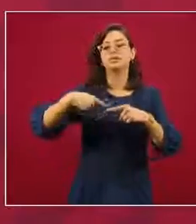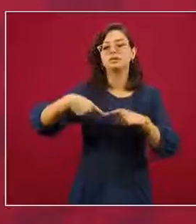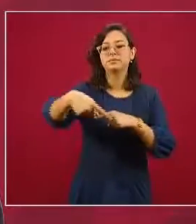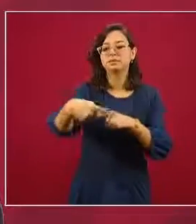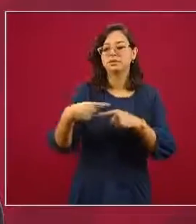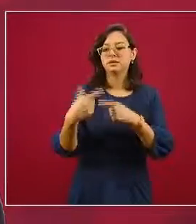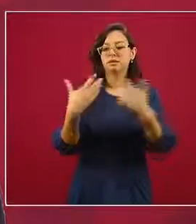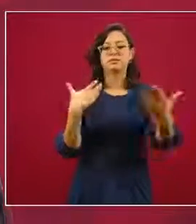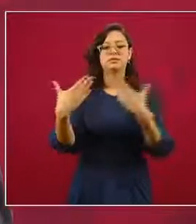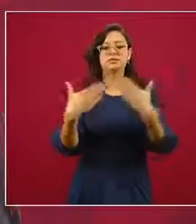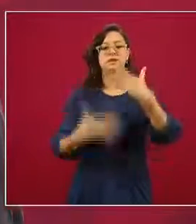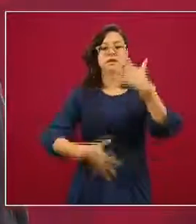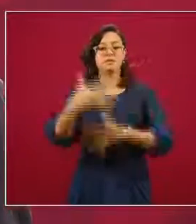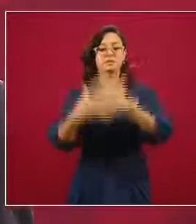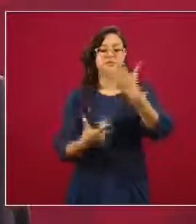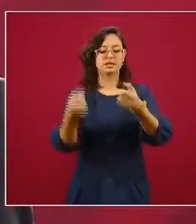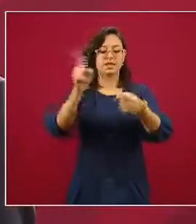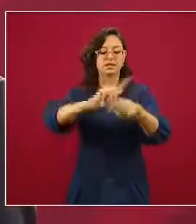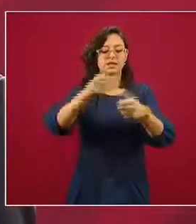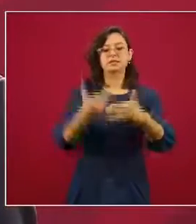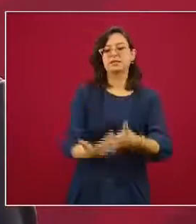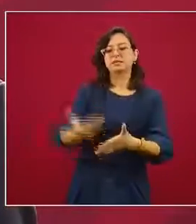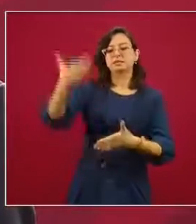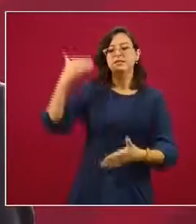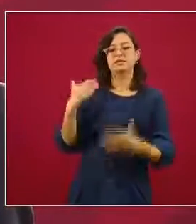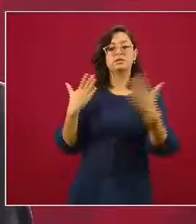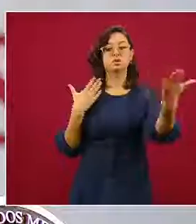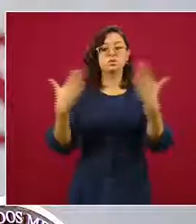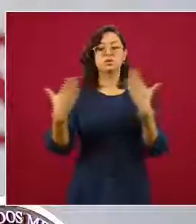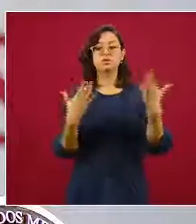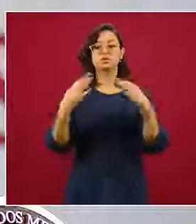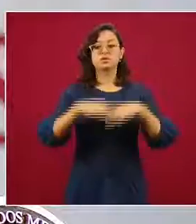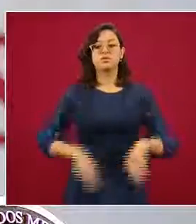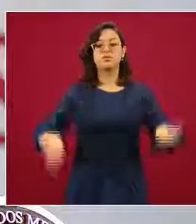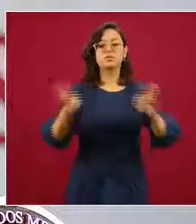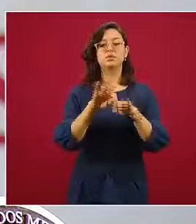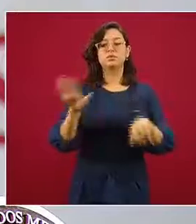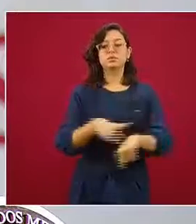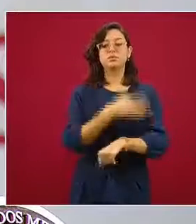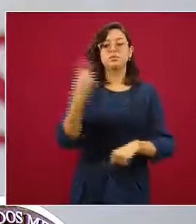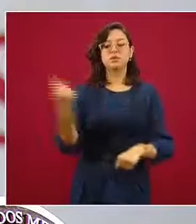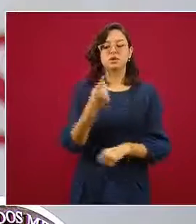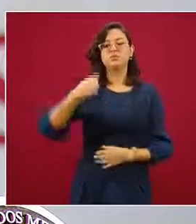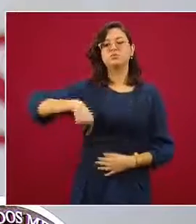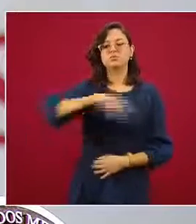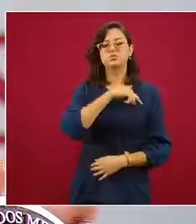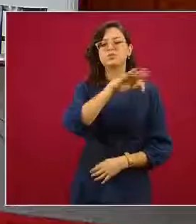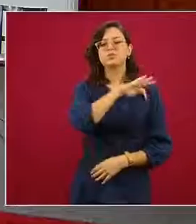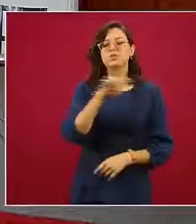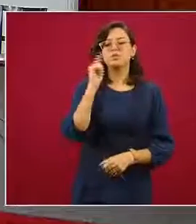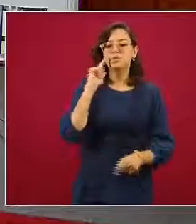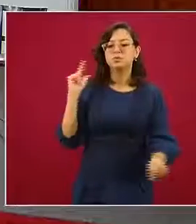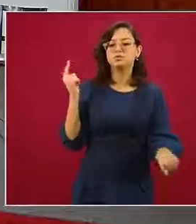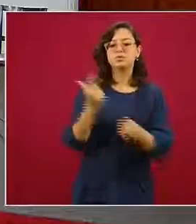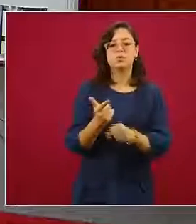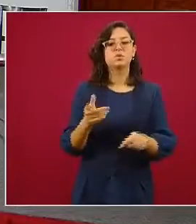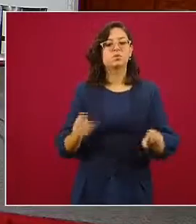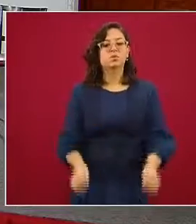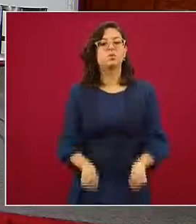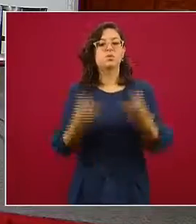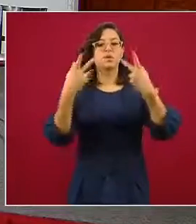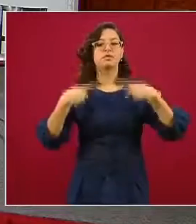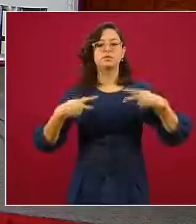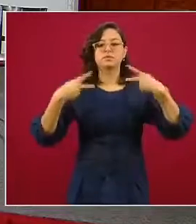días atrás. Y esta comparación es importante porque nos da otra de las manifestaciones de reducción de la